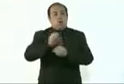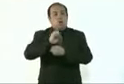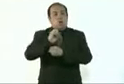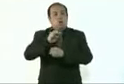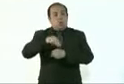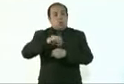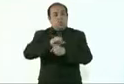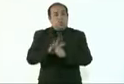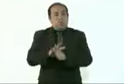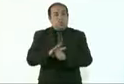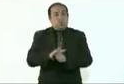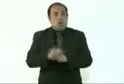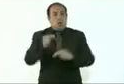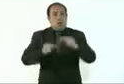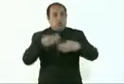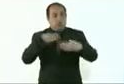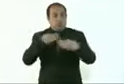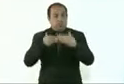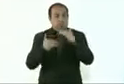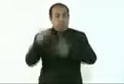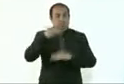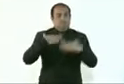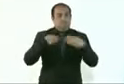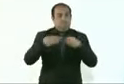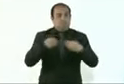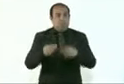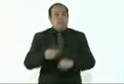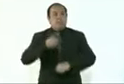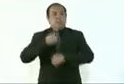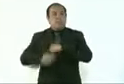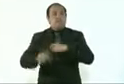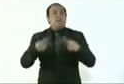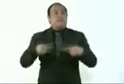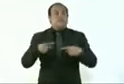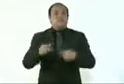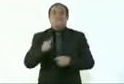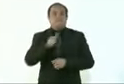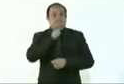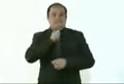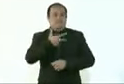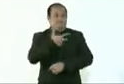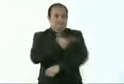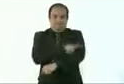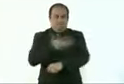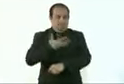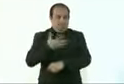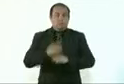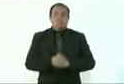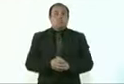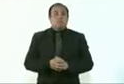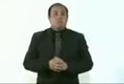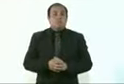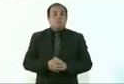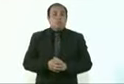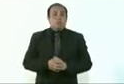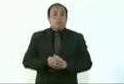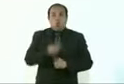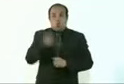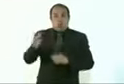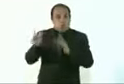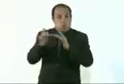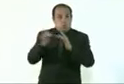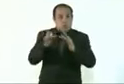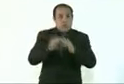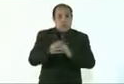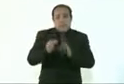transmisibilidad está afectando a las personas no vacunadas. Si han estado en contacto de manera muy cercana,